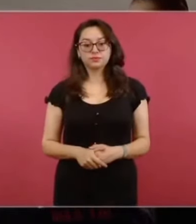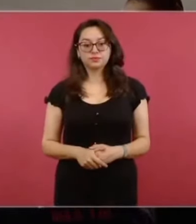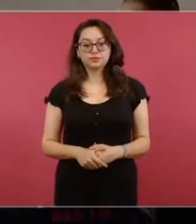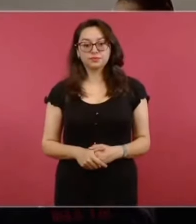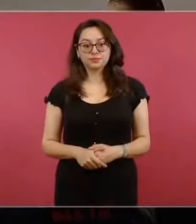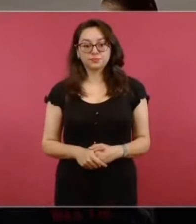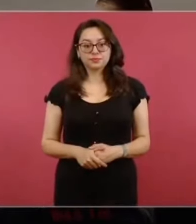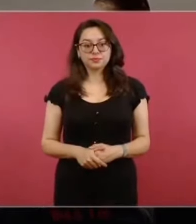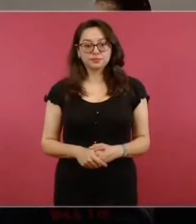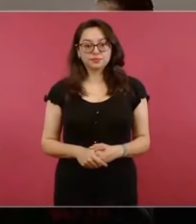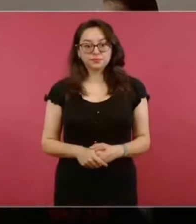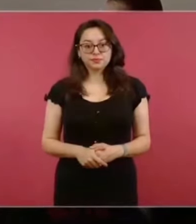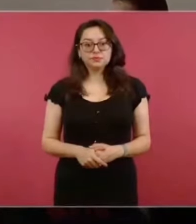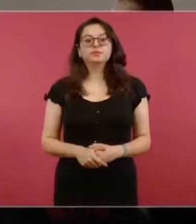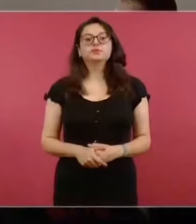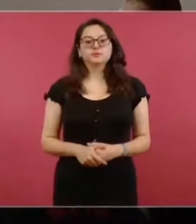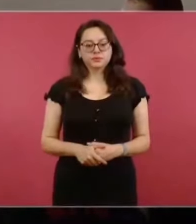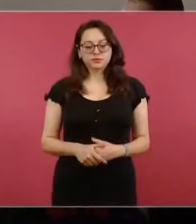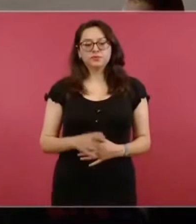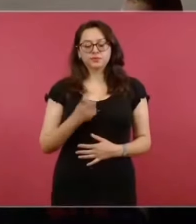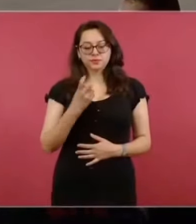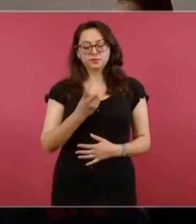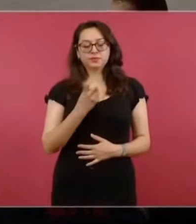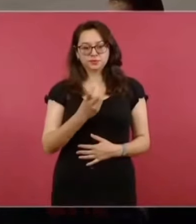esto es exactamente.